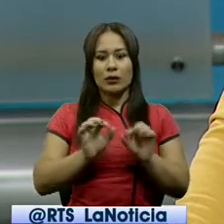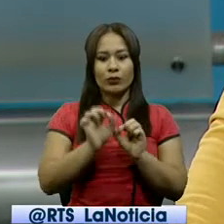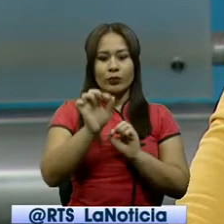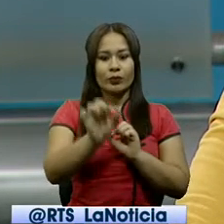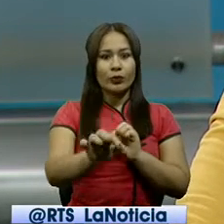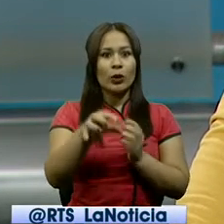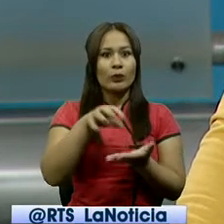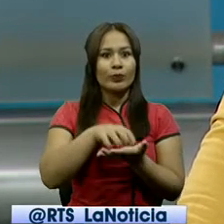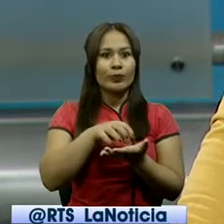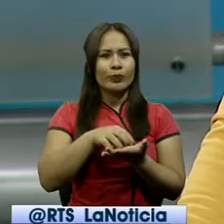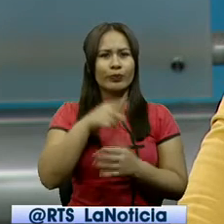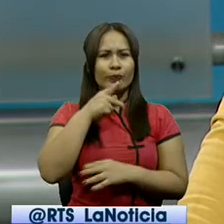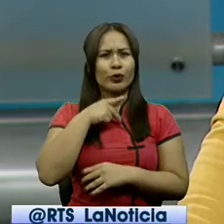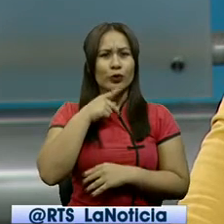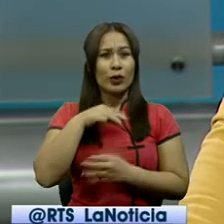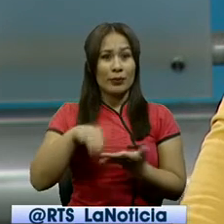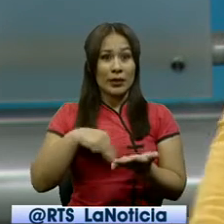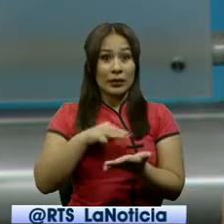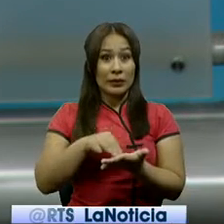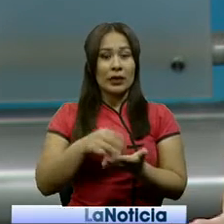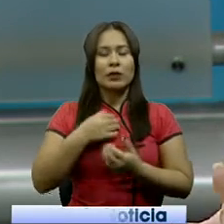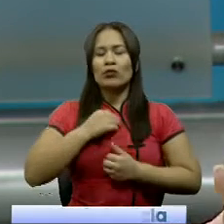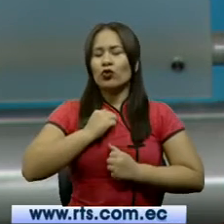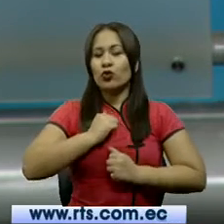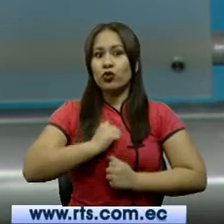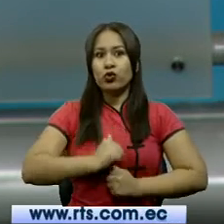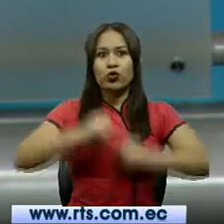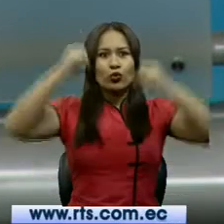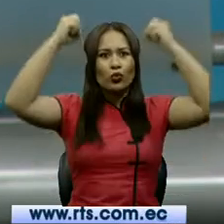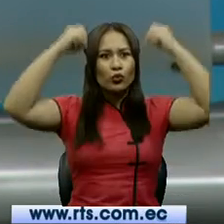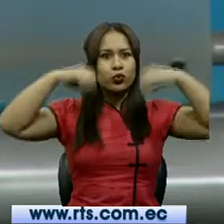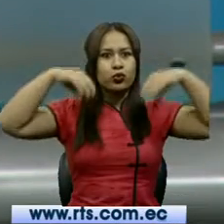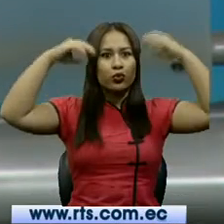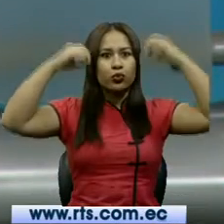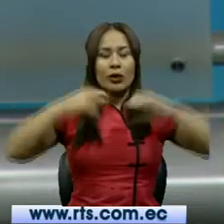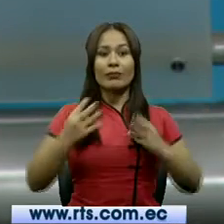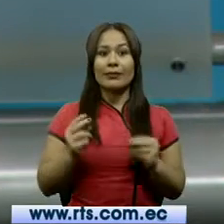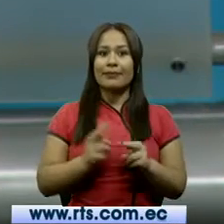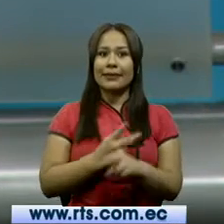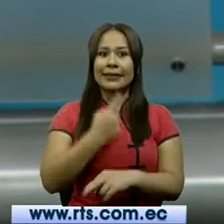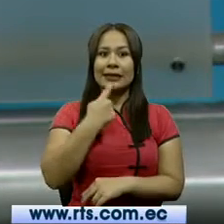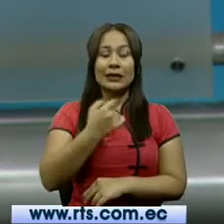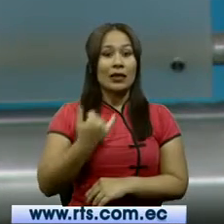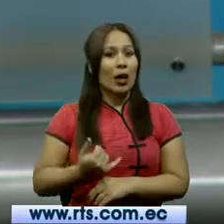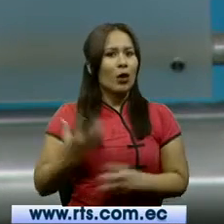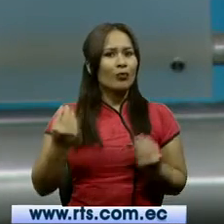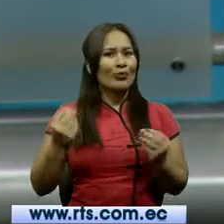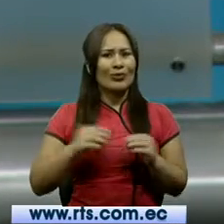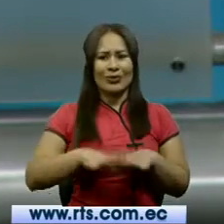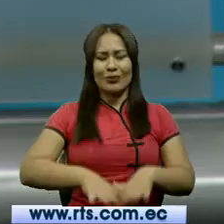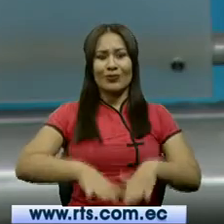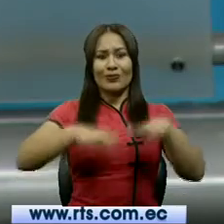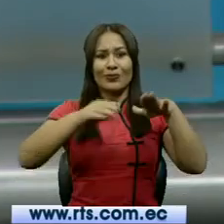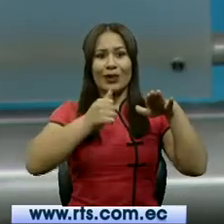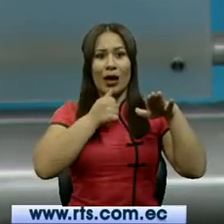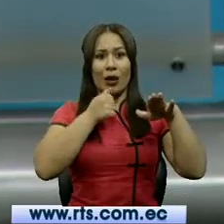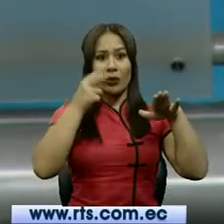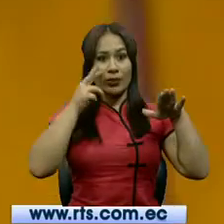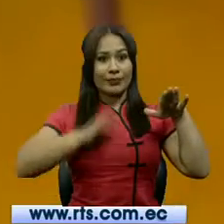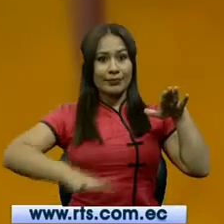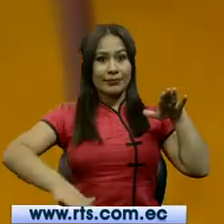provincial, Puerto Viejo, ha soportado las lluvias de mayor intensidad a nivel nacional y se encuentra en gran parte inundada.